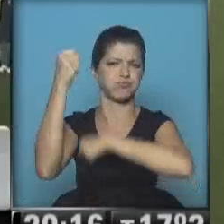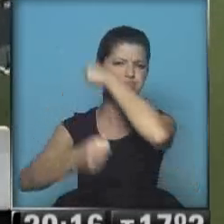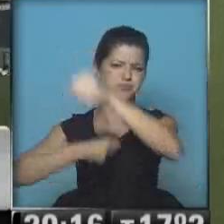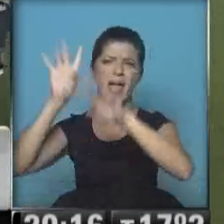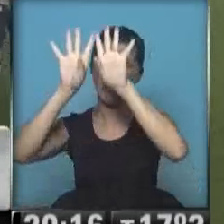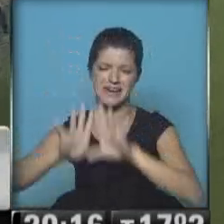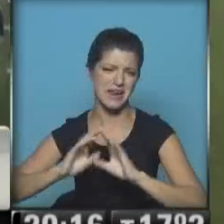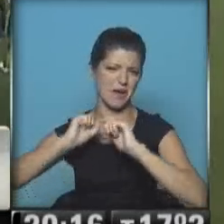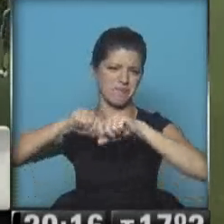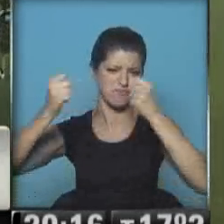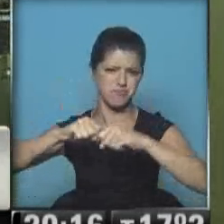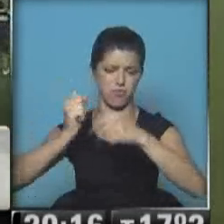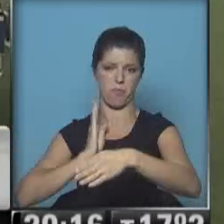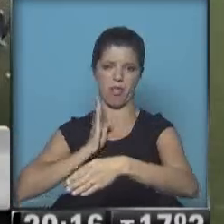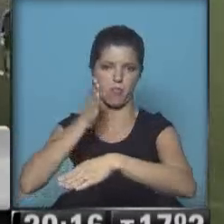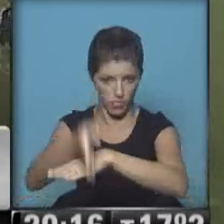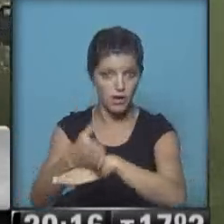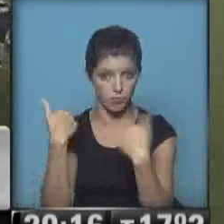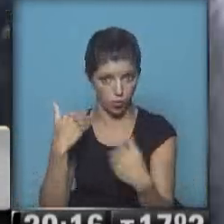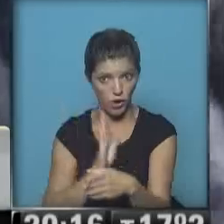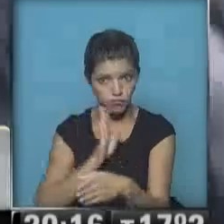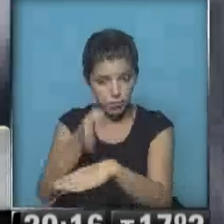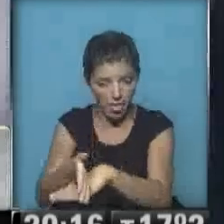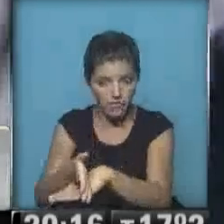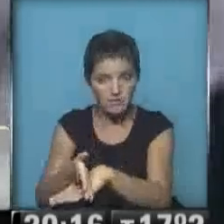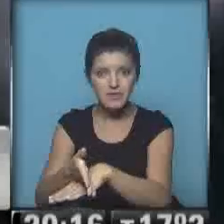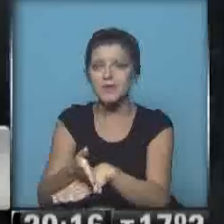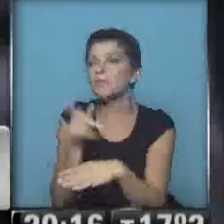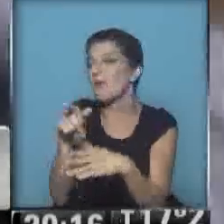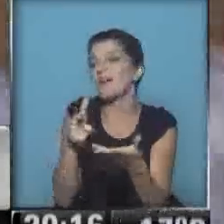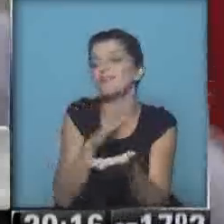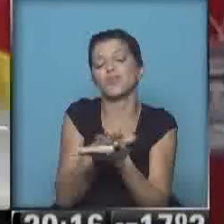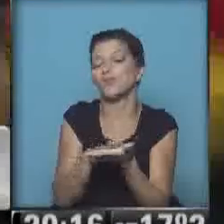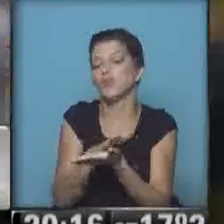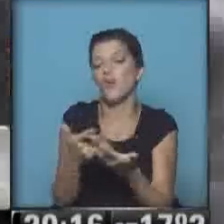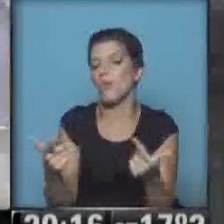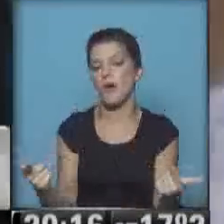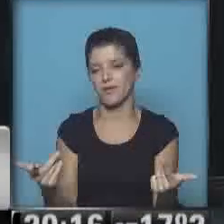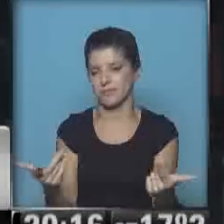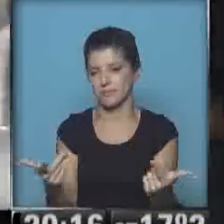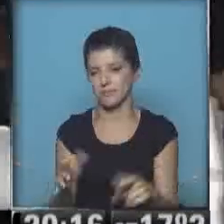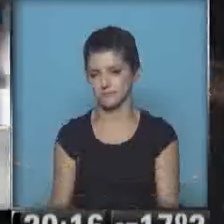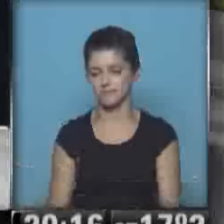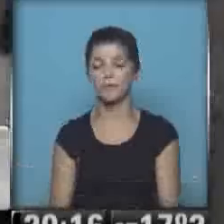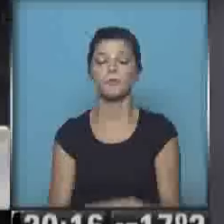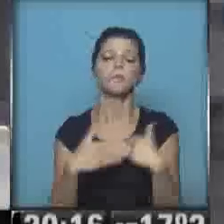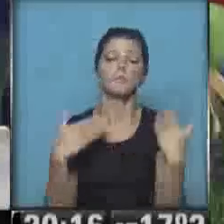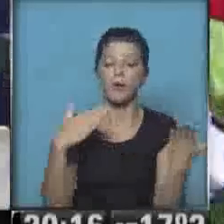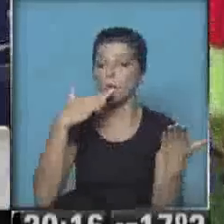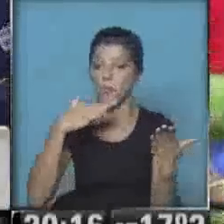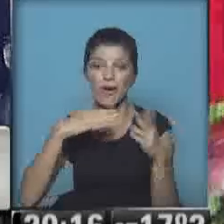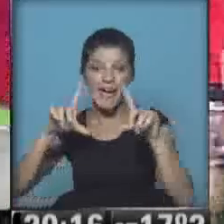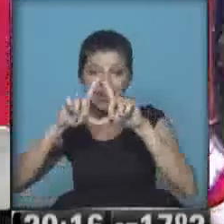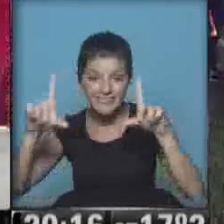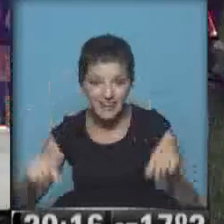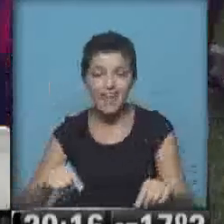reja para ingresar. Y de hecho ingresaron. Pero ahí no hay ninguna solución posible. Bueno, Boca agotó las entradas